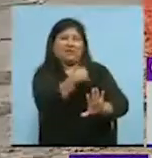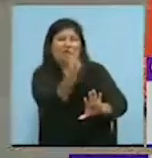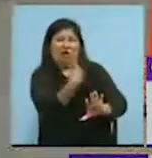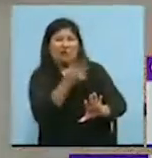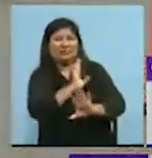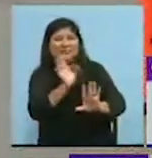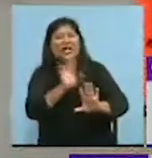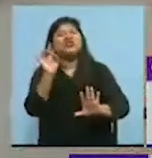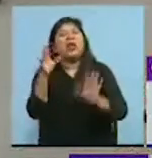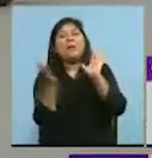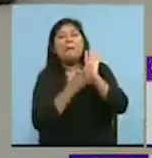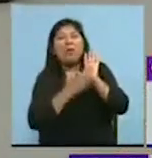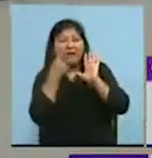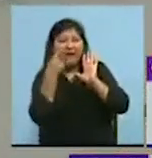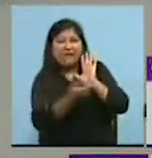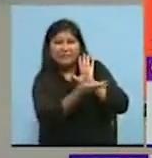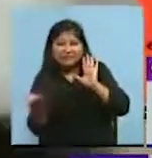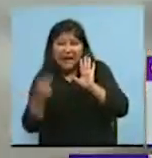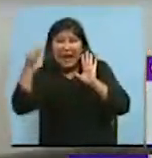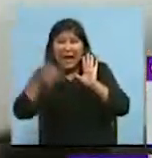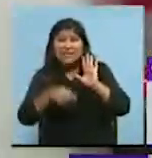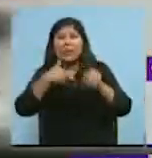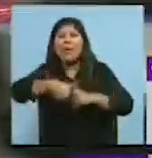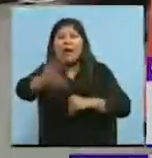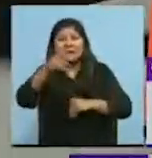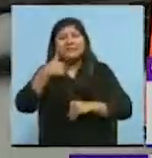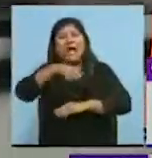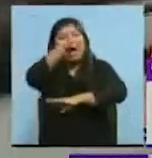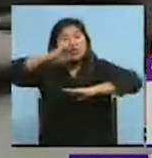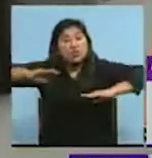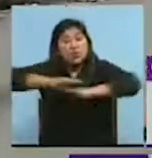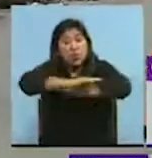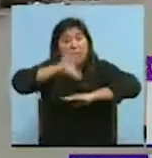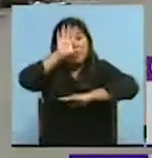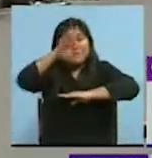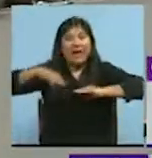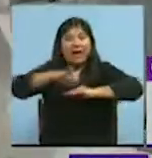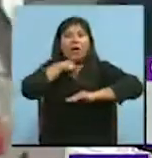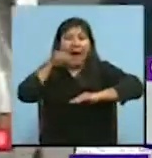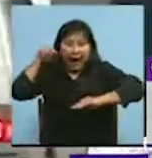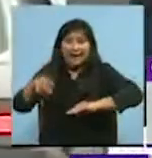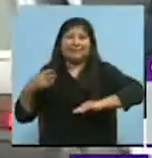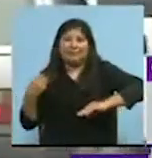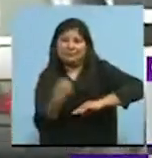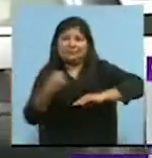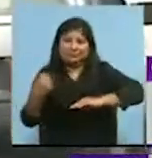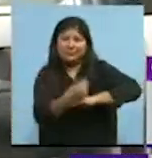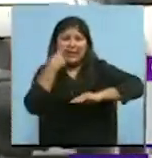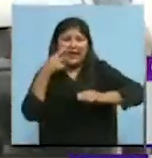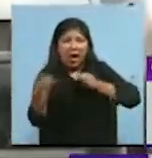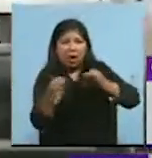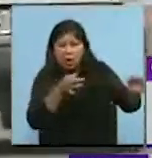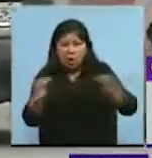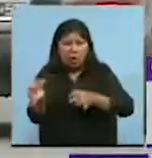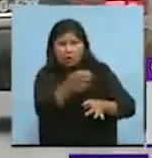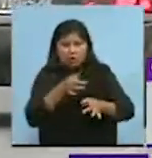rutas provinciales, principalmente en la ruta 9 y ruta 66, van a ir cambiando de lugar, que van